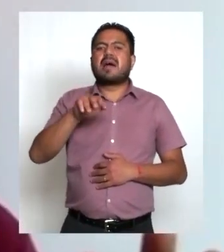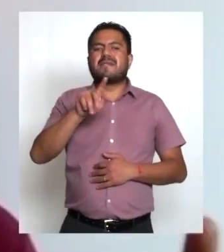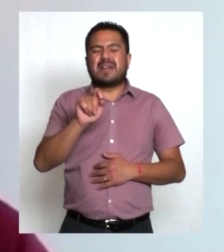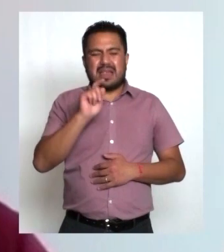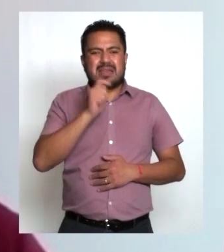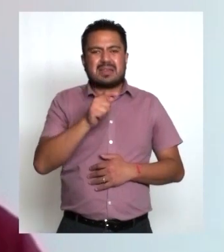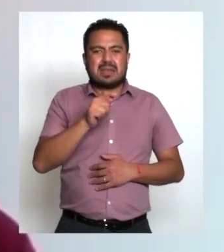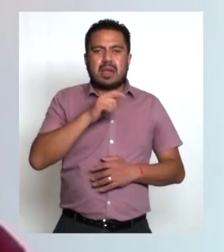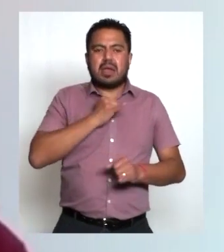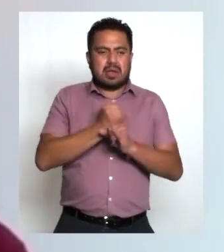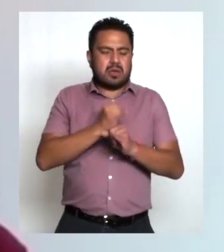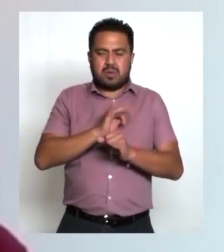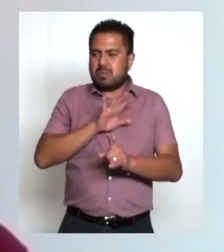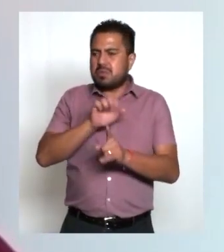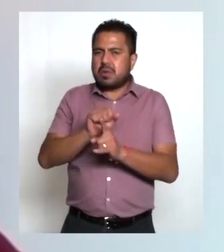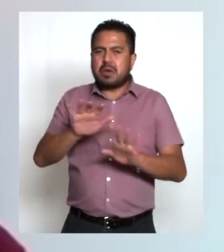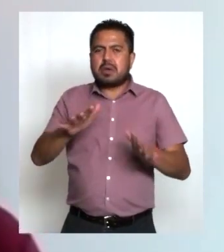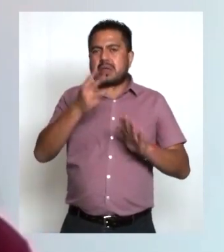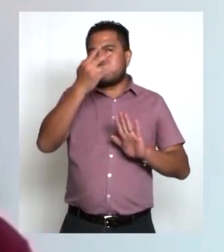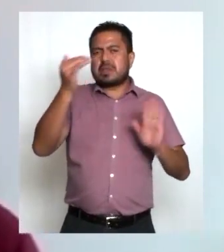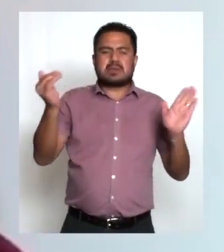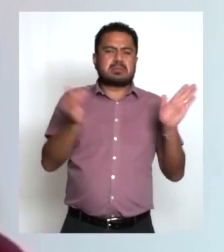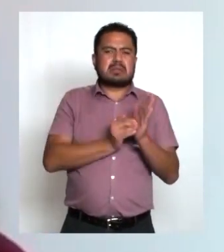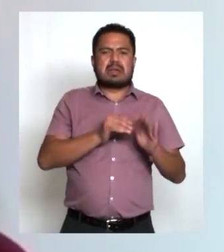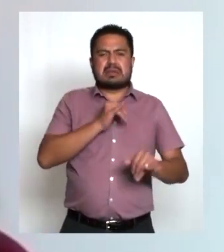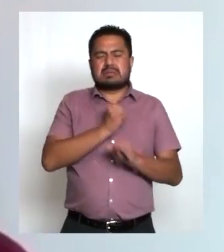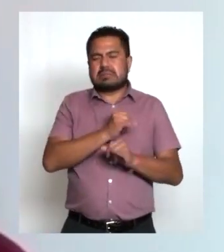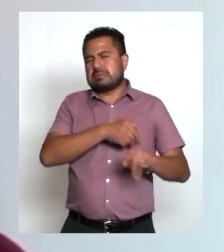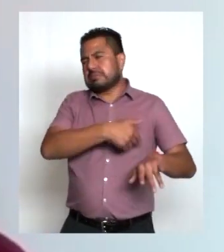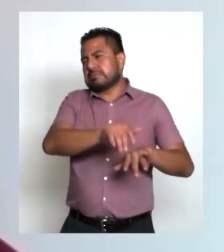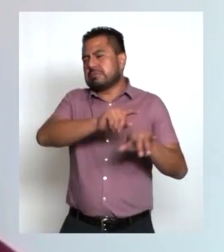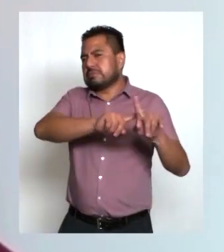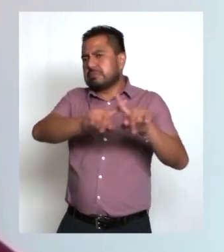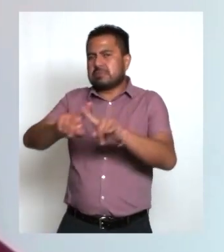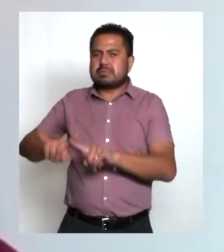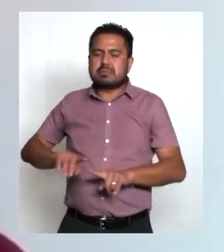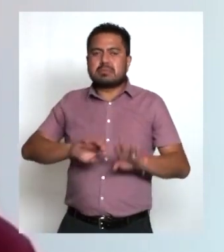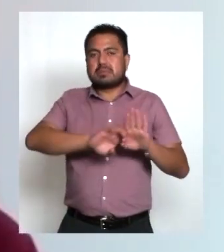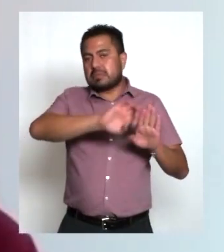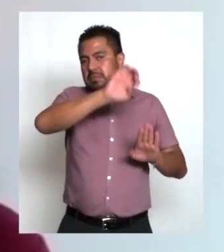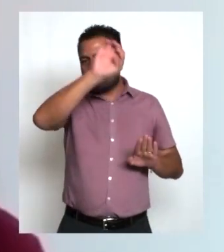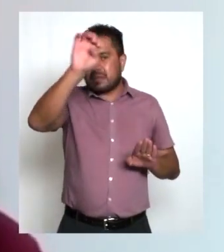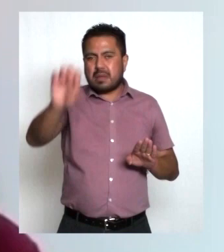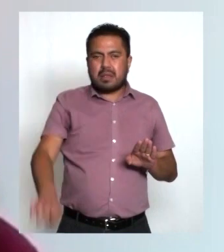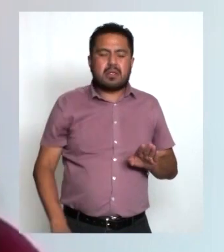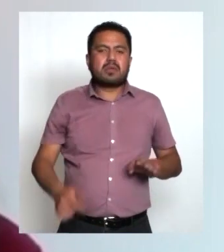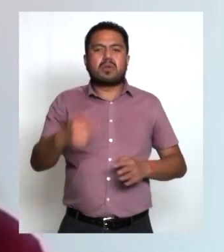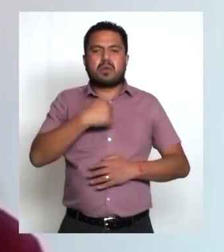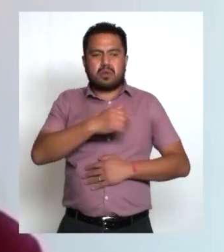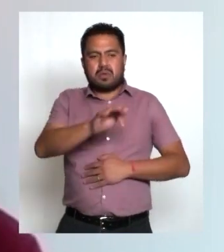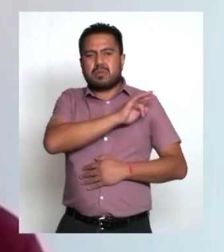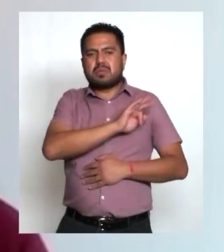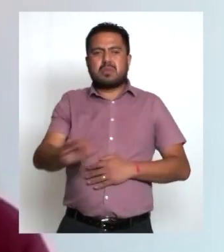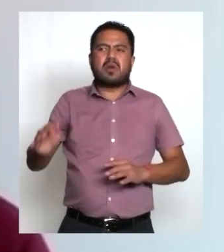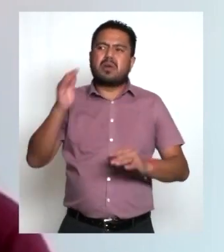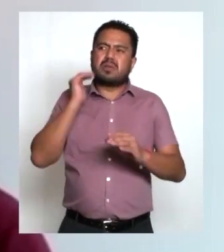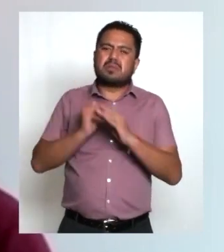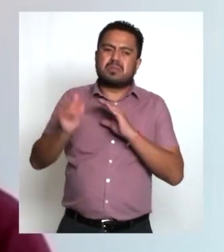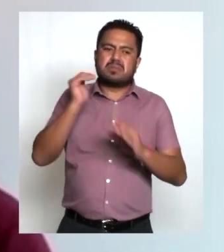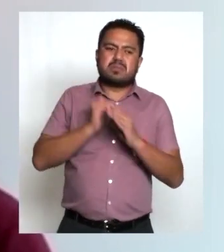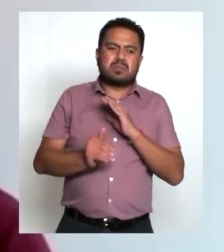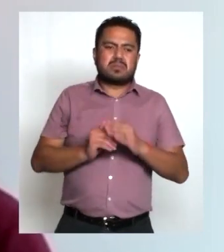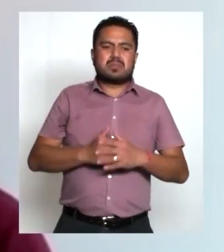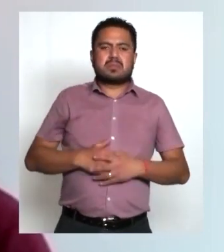ver, por ejemplo, en internet alrededor de unas 3.000 páginas. O, por ejemplo, voy a poder enviar